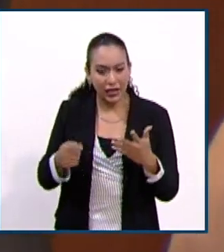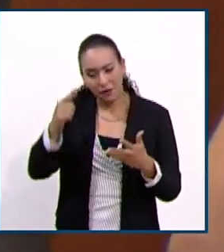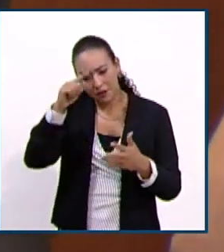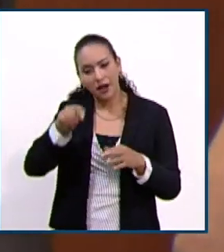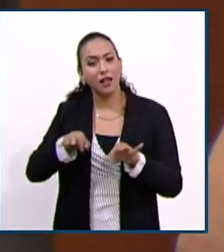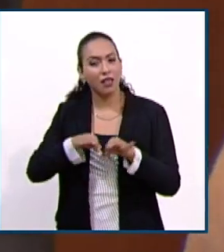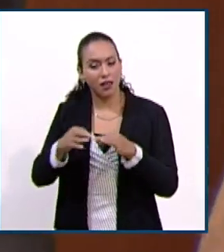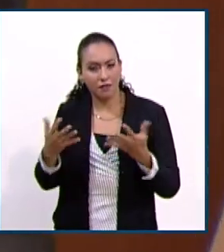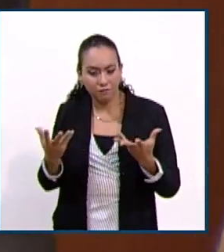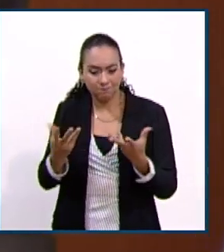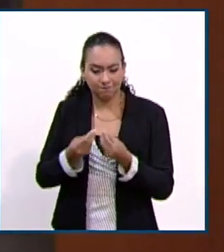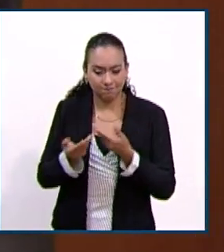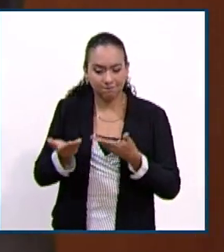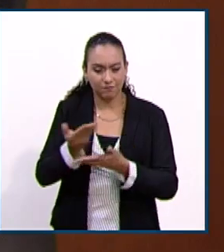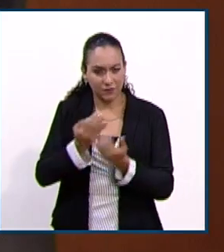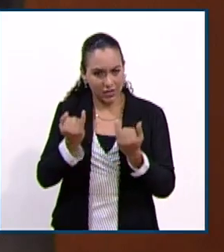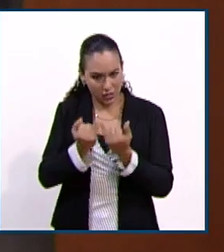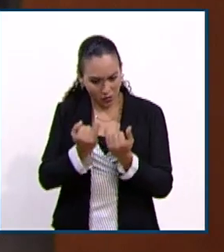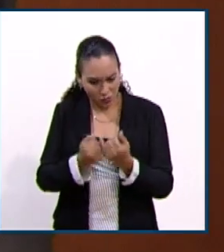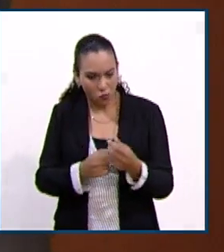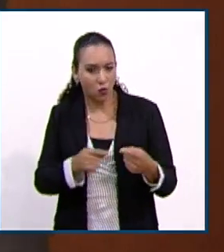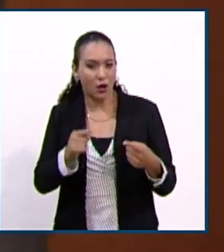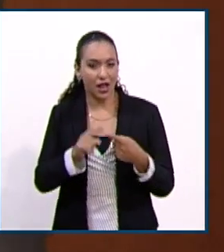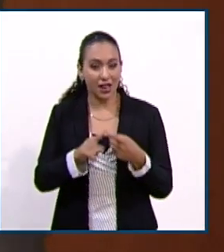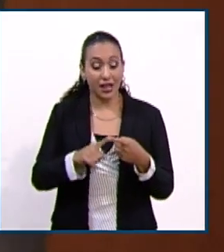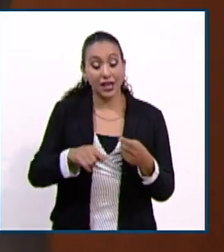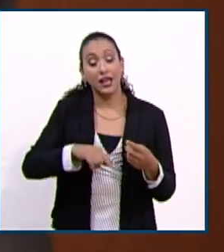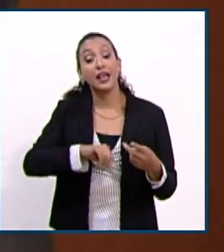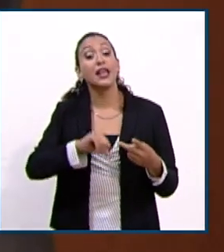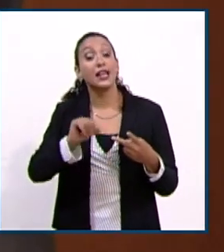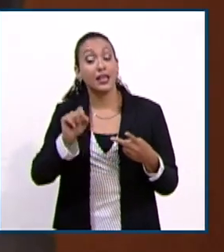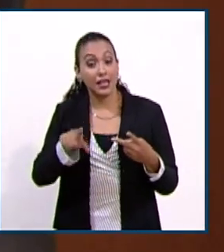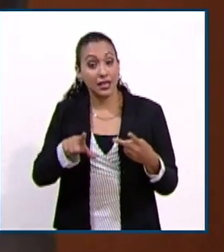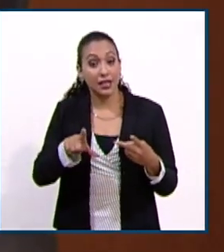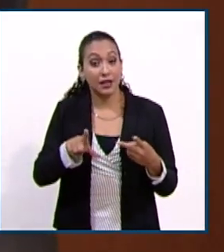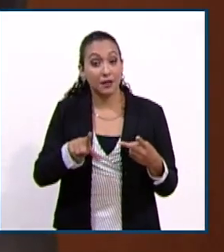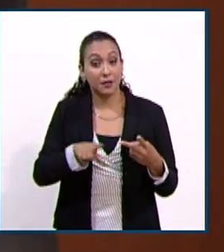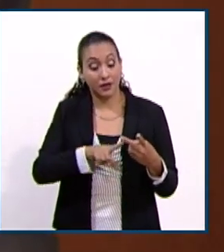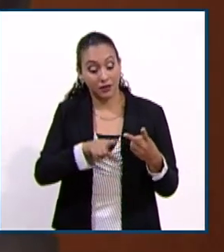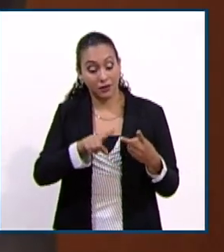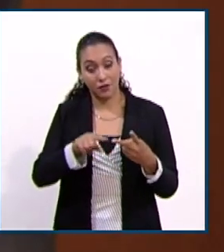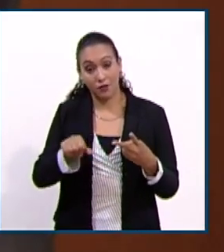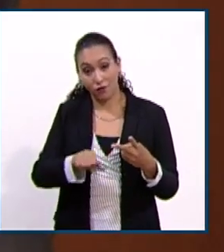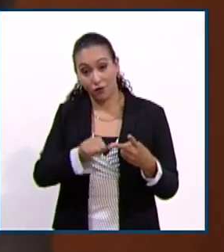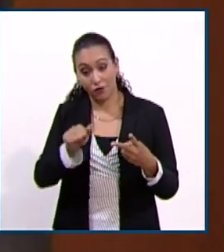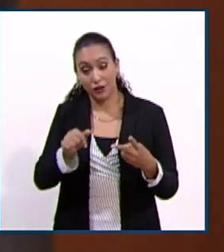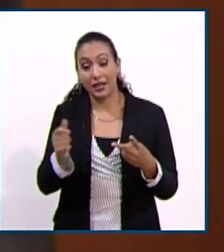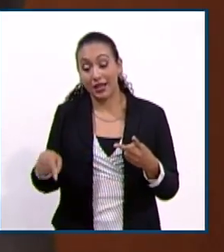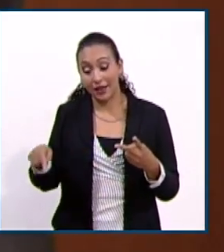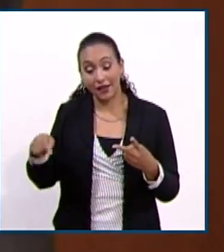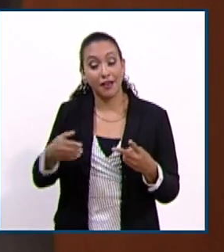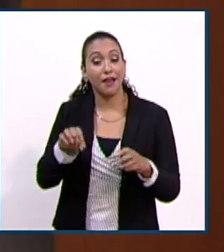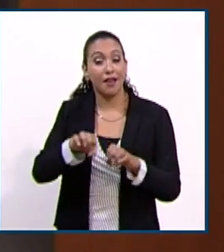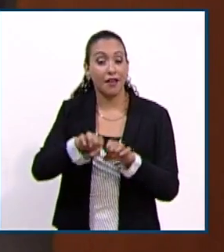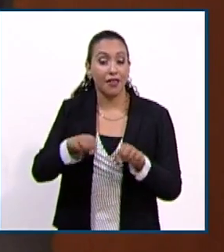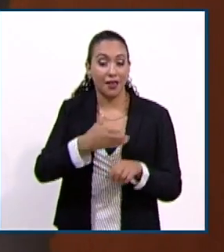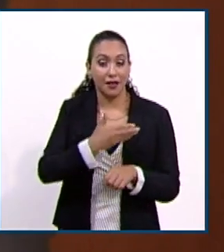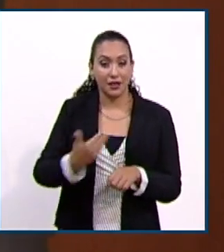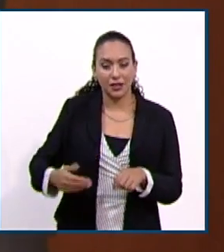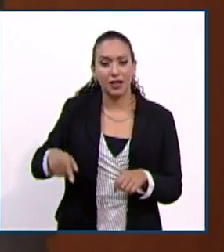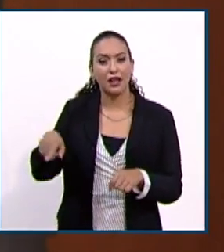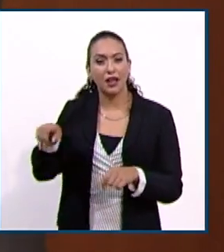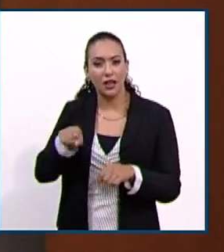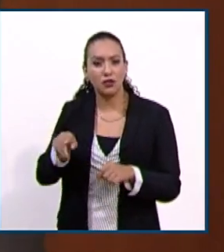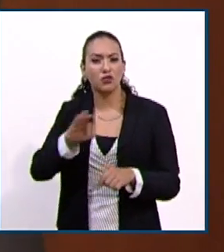reflejados sobre todo en este esquema de facultades metaconstitucionales, ¿sí? Y dotándolo con ciertas dosis